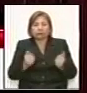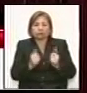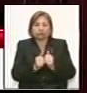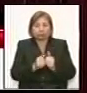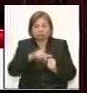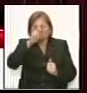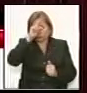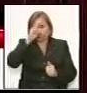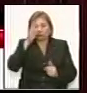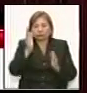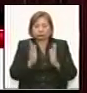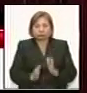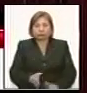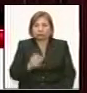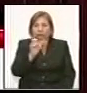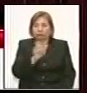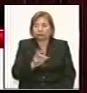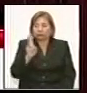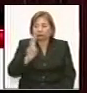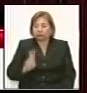de Venezuela.